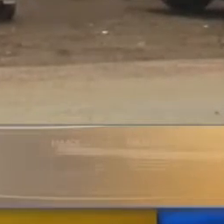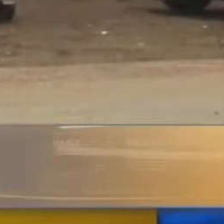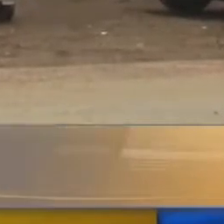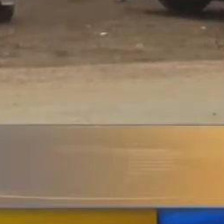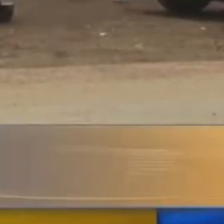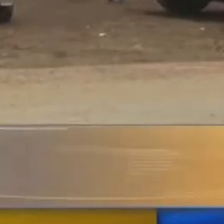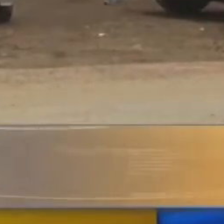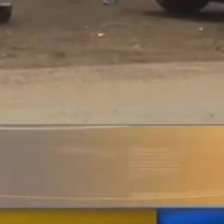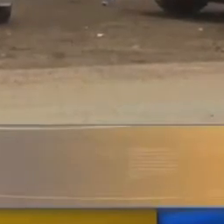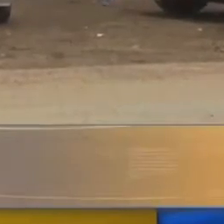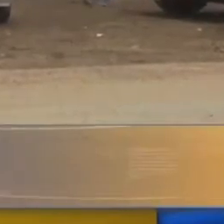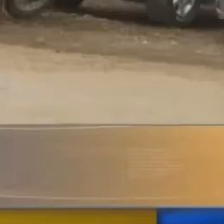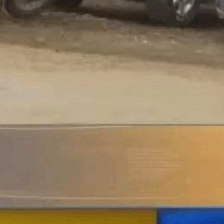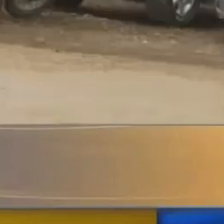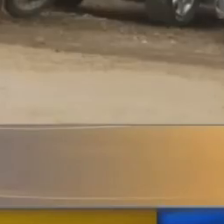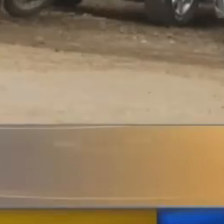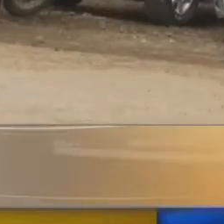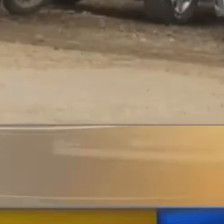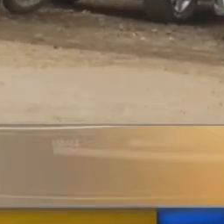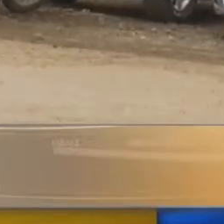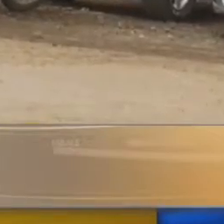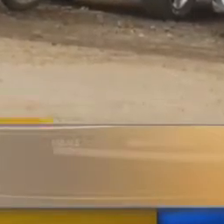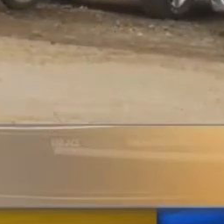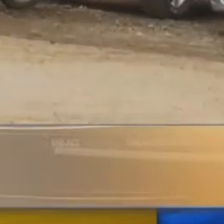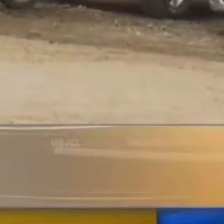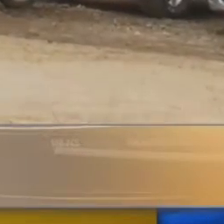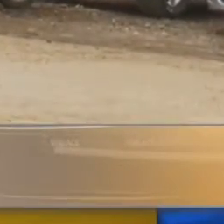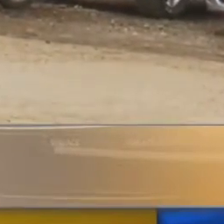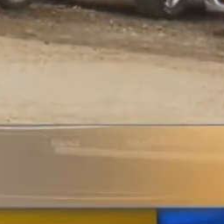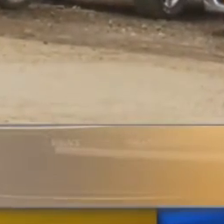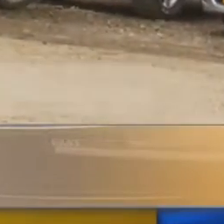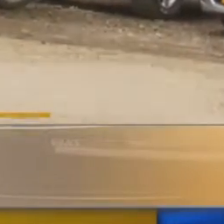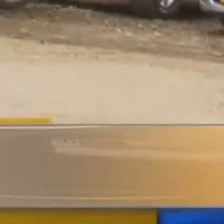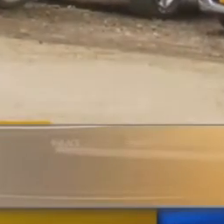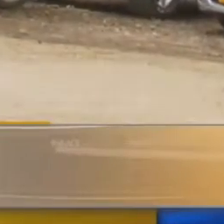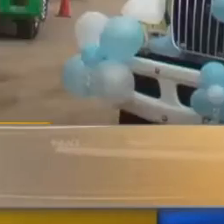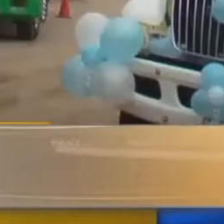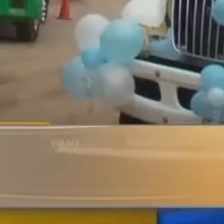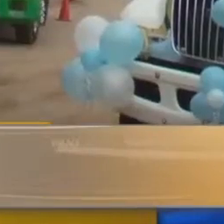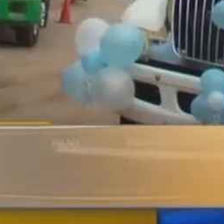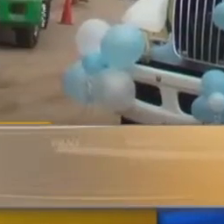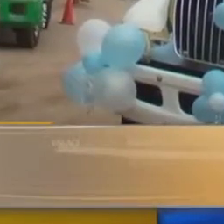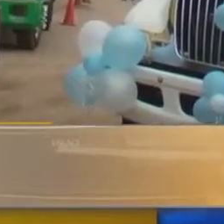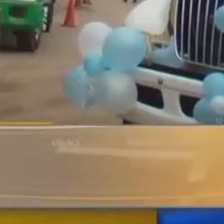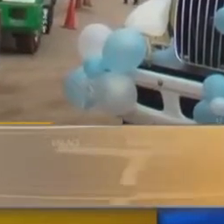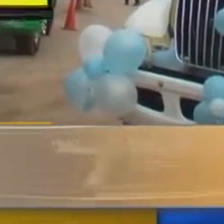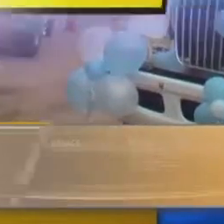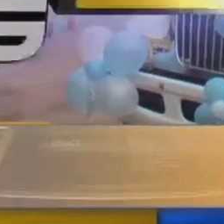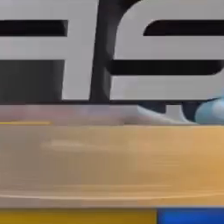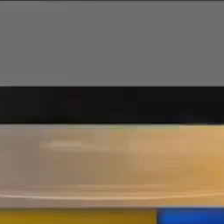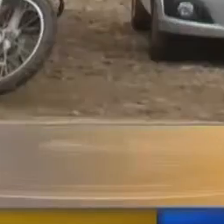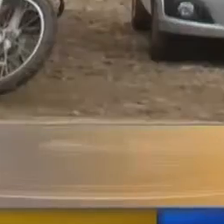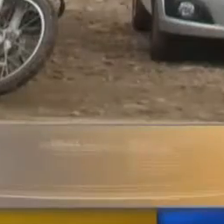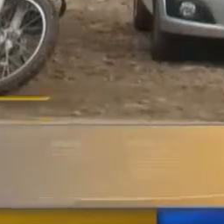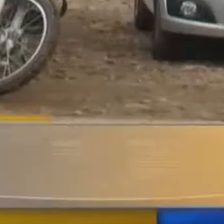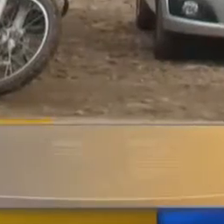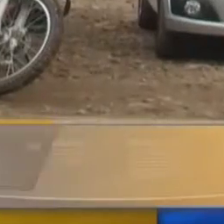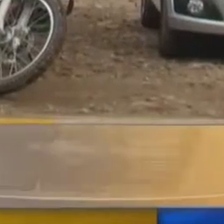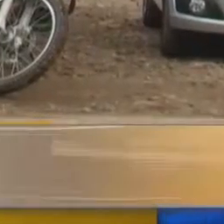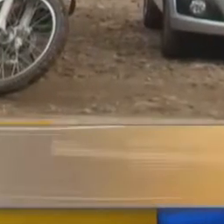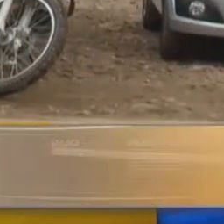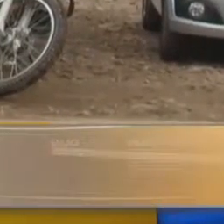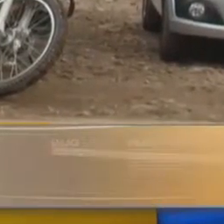Hoy se completan 40 días de paro camionero en el país. Los conductores en Barranca Bermeja le piden al gobierno soluciones prontas.